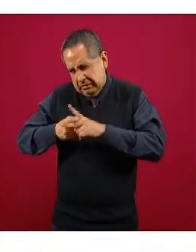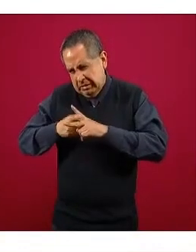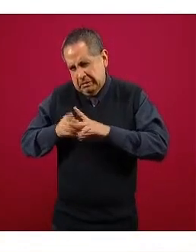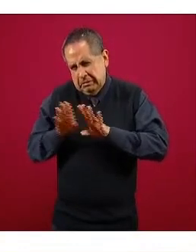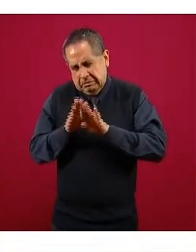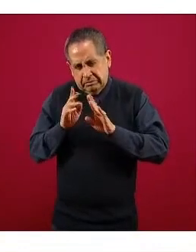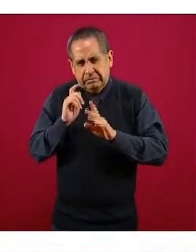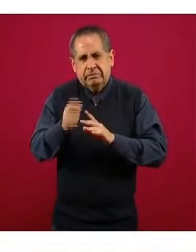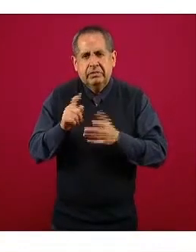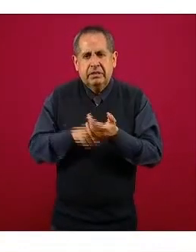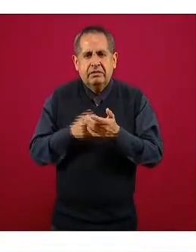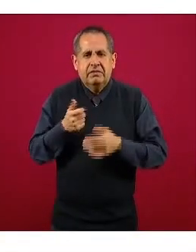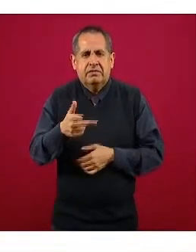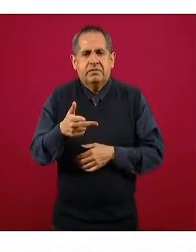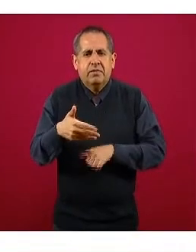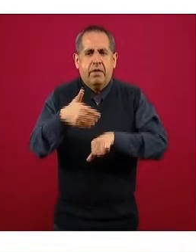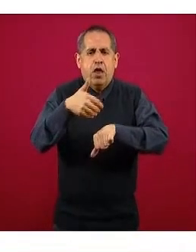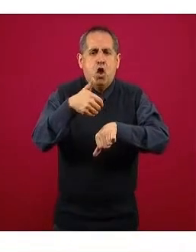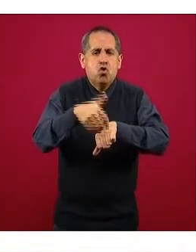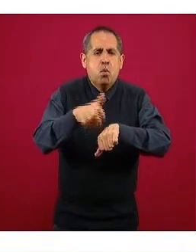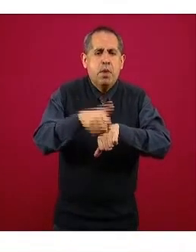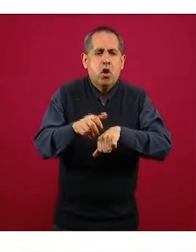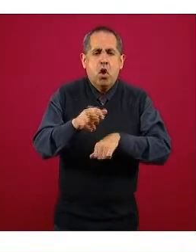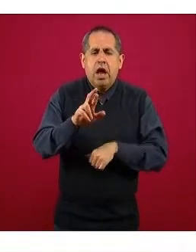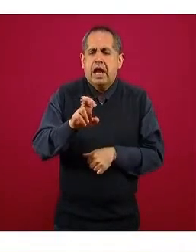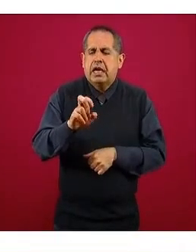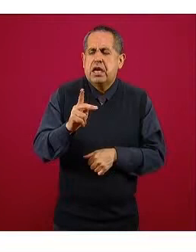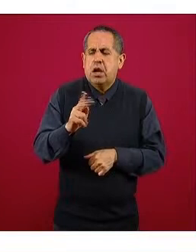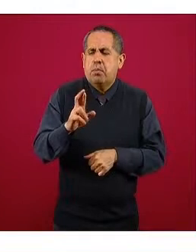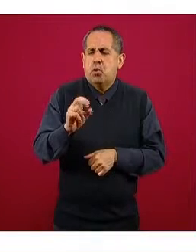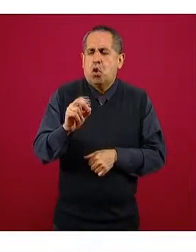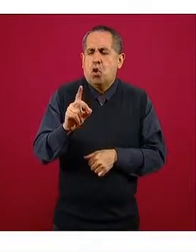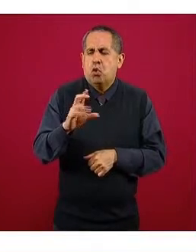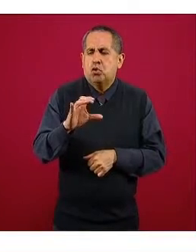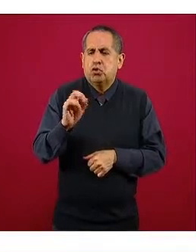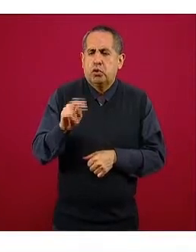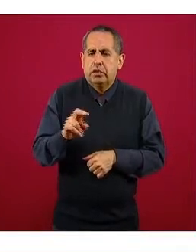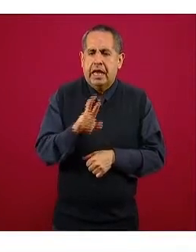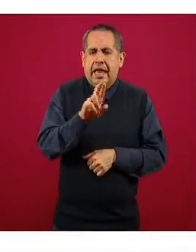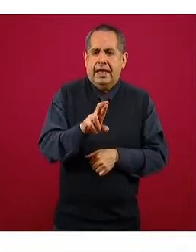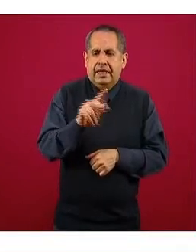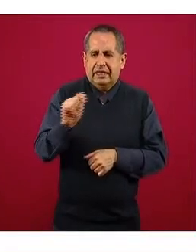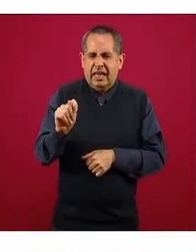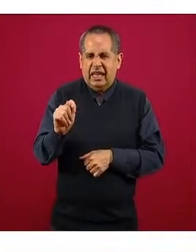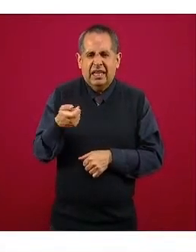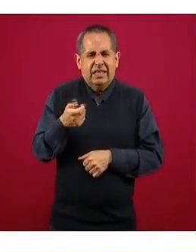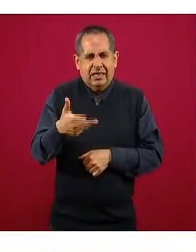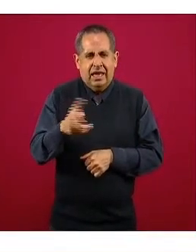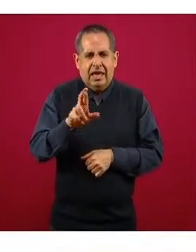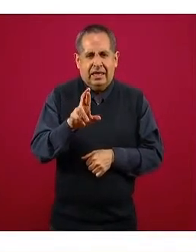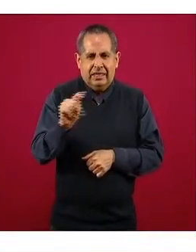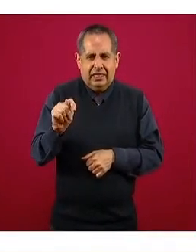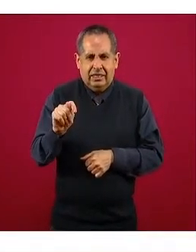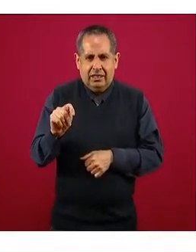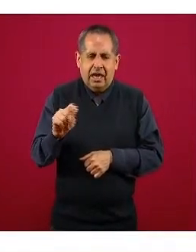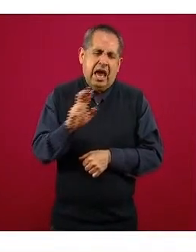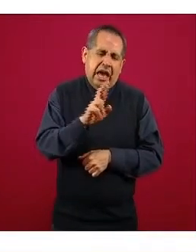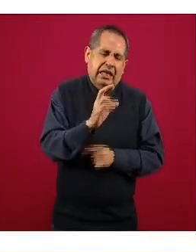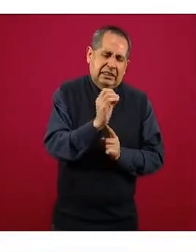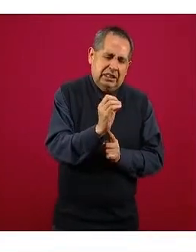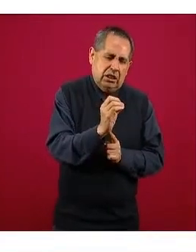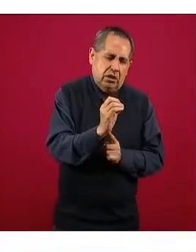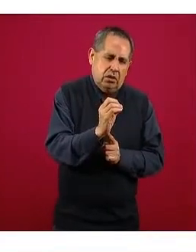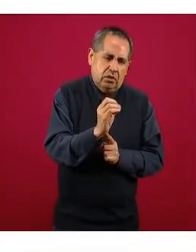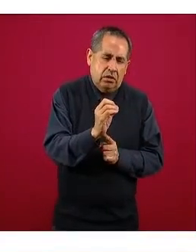matemática, que le llamamos el número de reproducción, RT. Se le conoce como R0 cuando